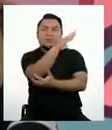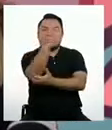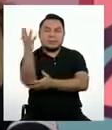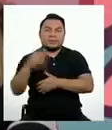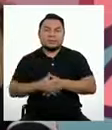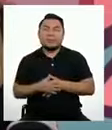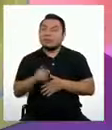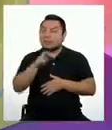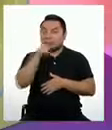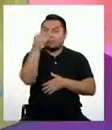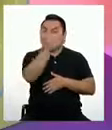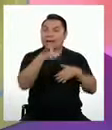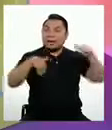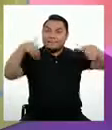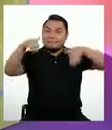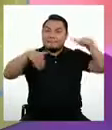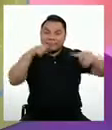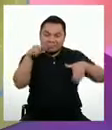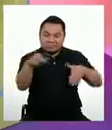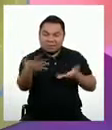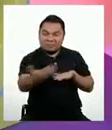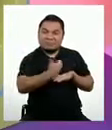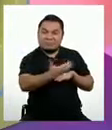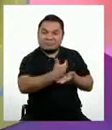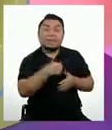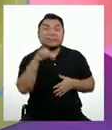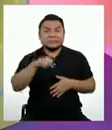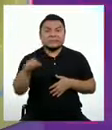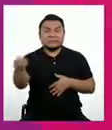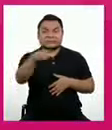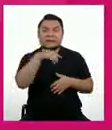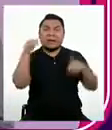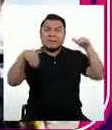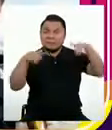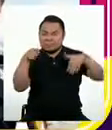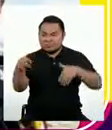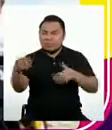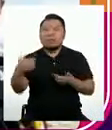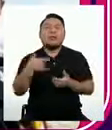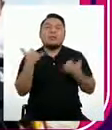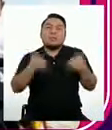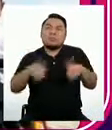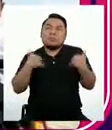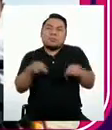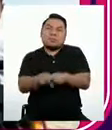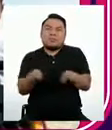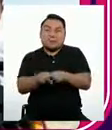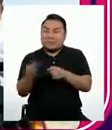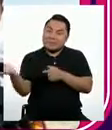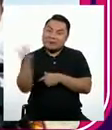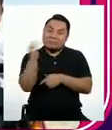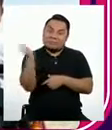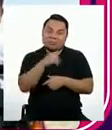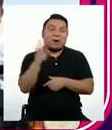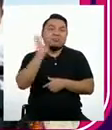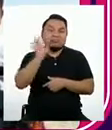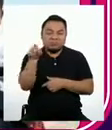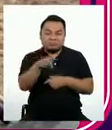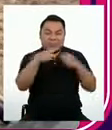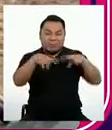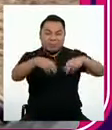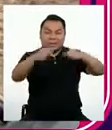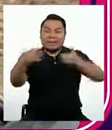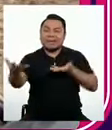limpiar la playa o reciclar. Sí, exacto, como reciclar, enseñarlos como jugando, también con las limpiezas de playa, con